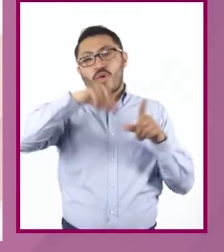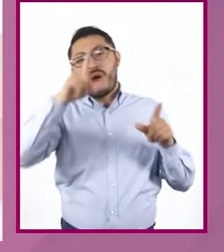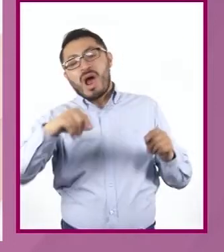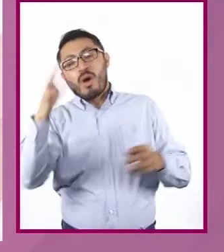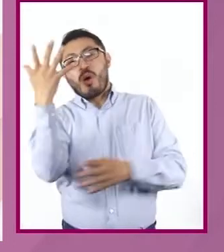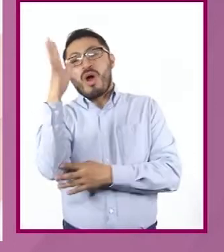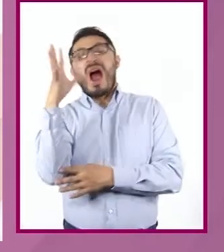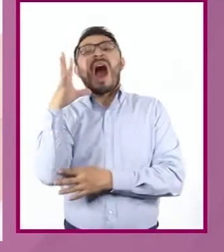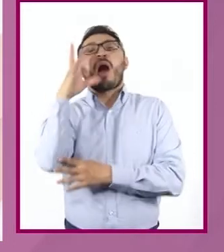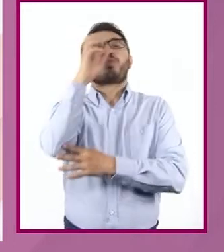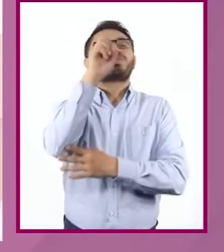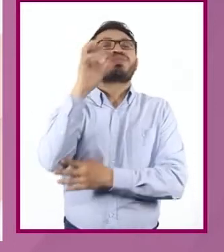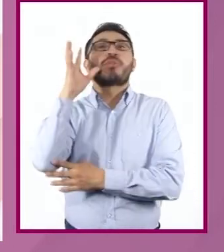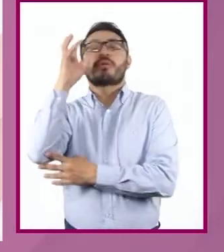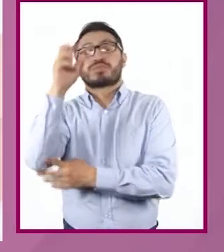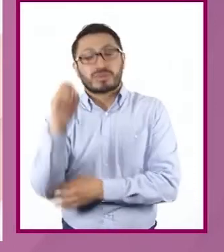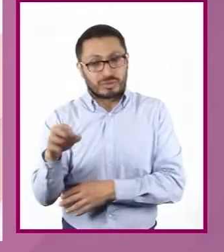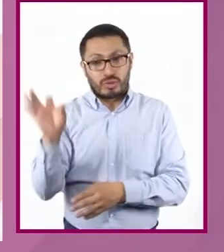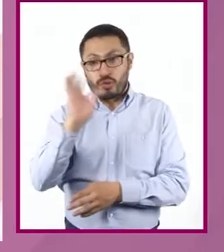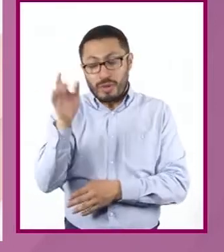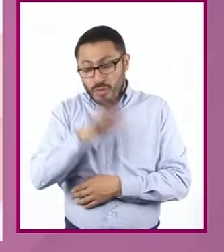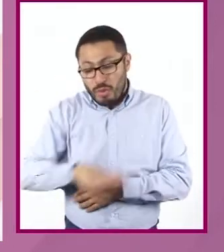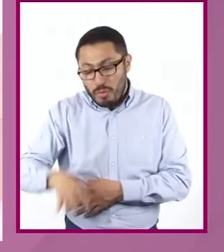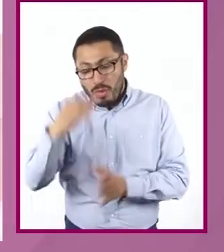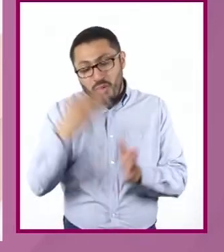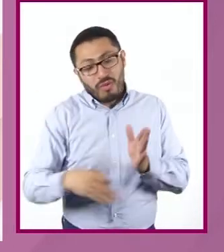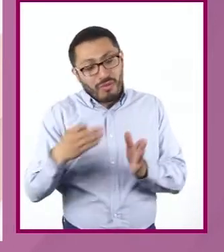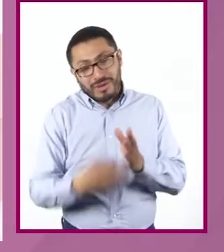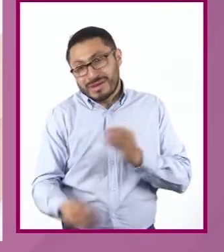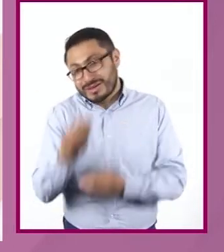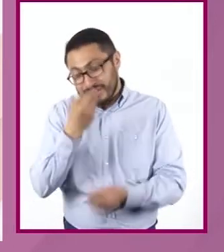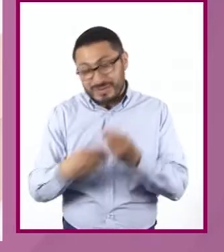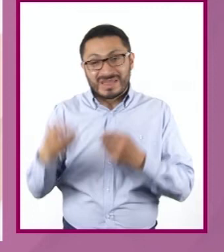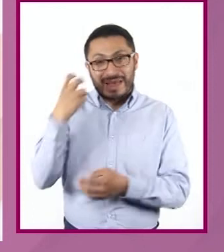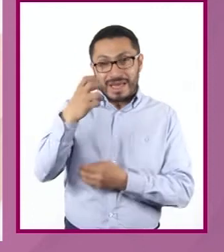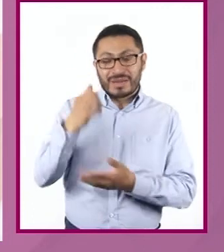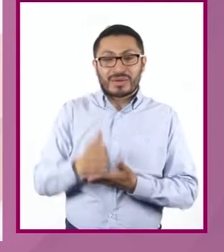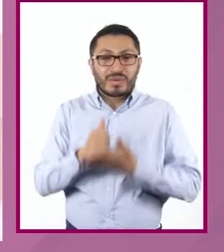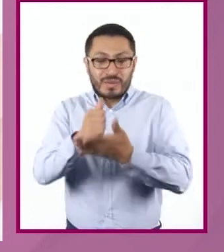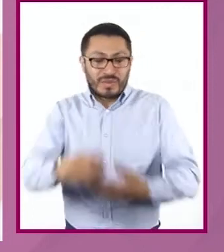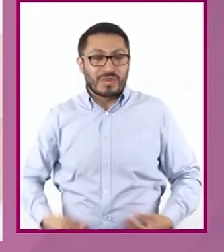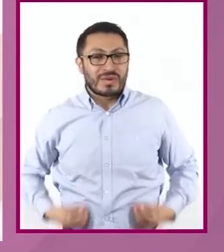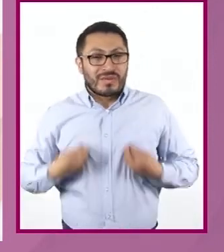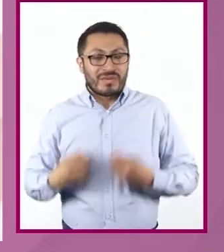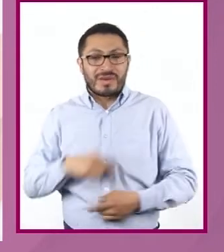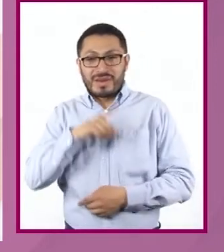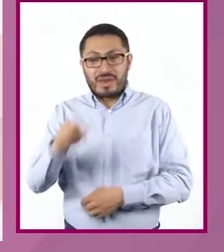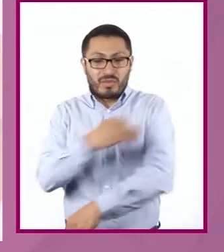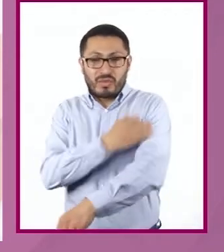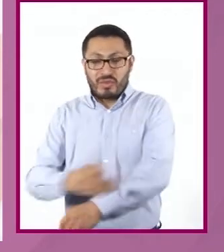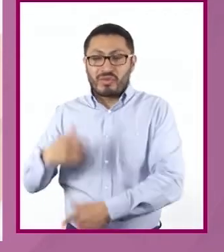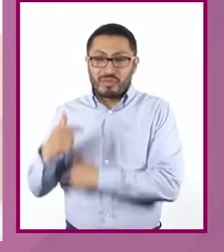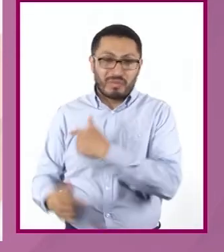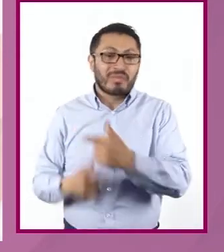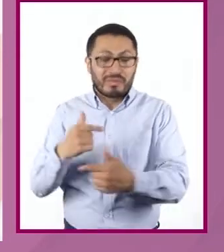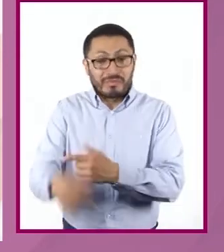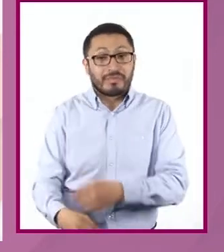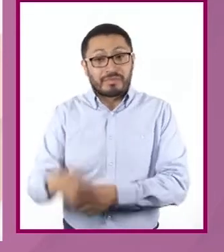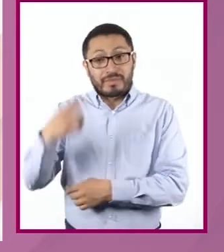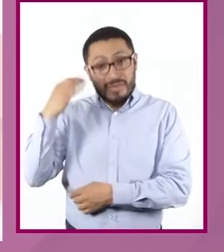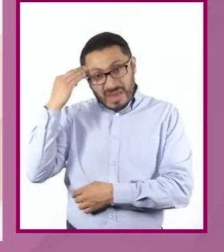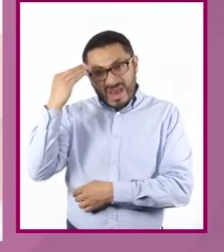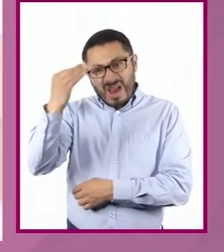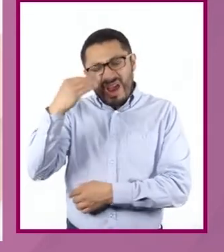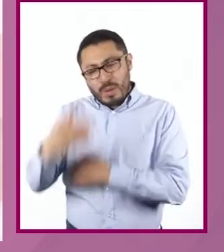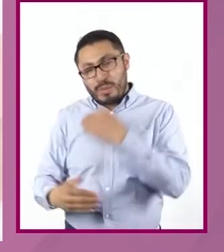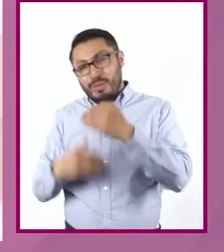cuando hubiera falta de alimento. Esto le permitiría sobrevivir y reproducirse. Con el tiempo,